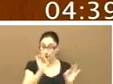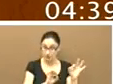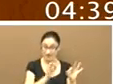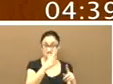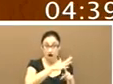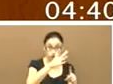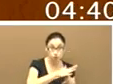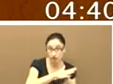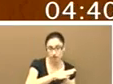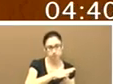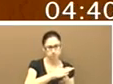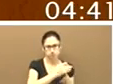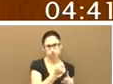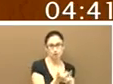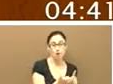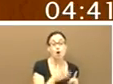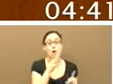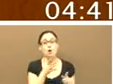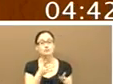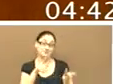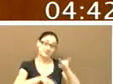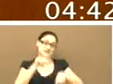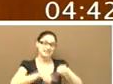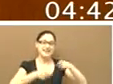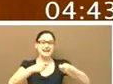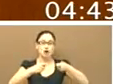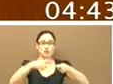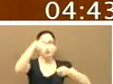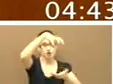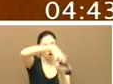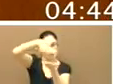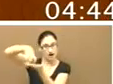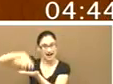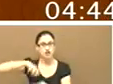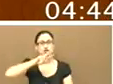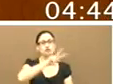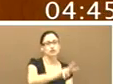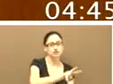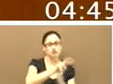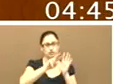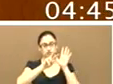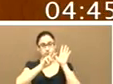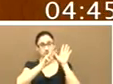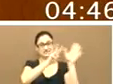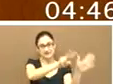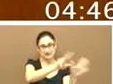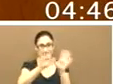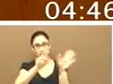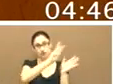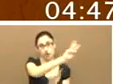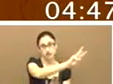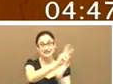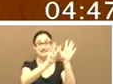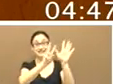menor volumen de negocio por local 283.000 euros frente a 377.000 de la media nacional